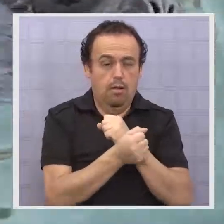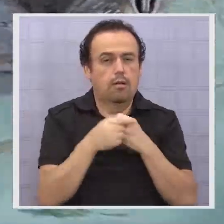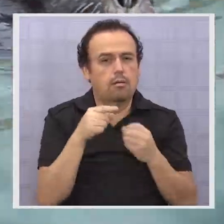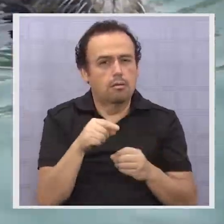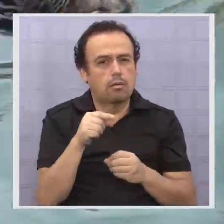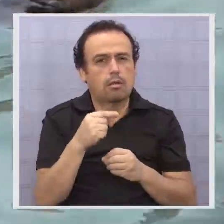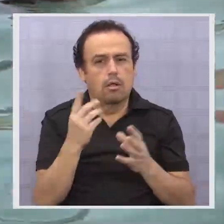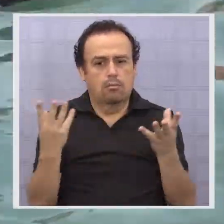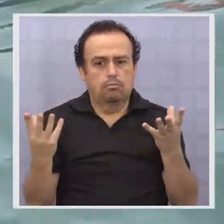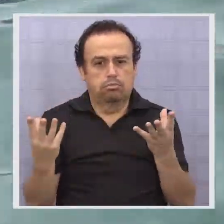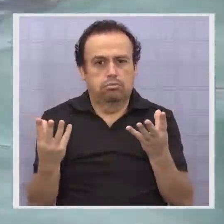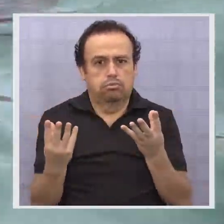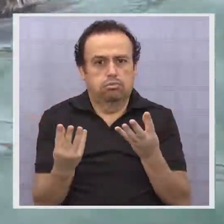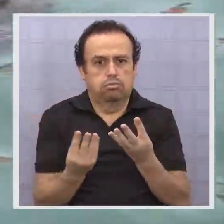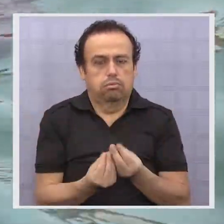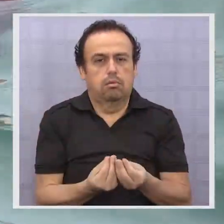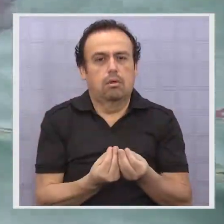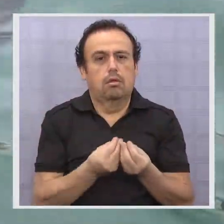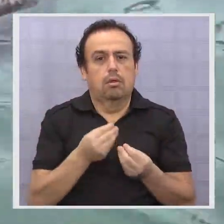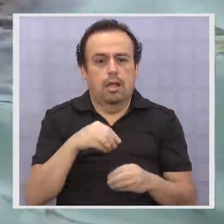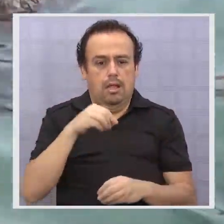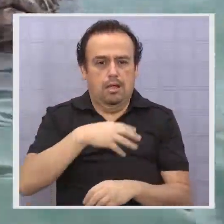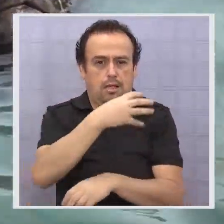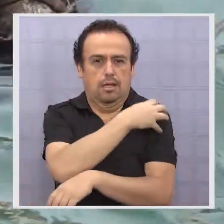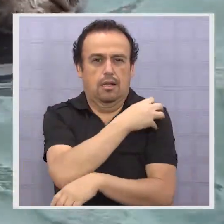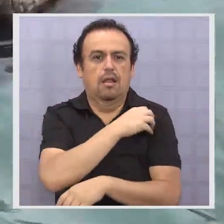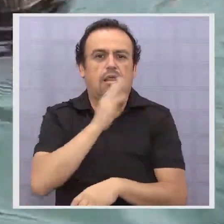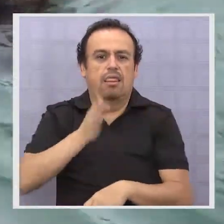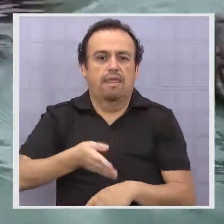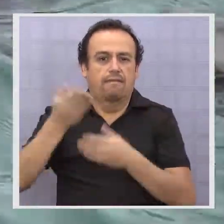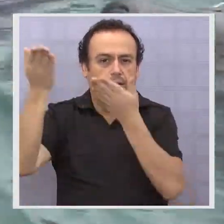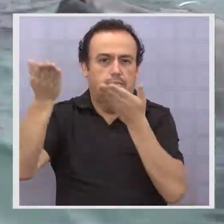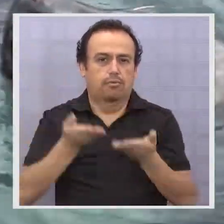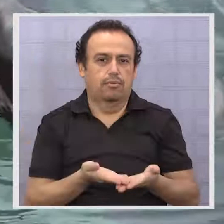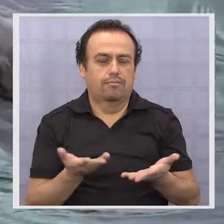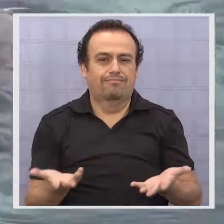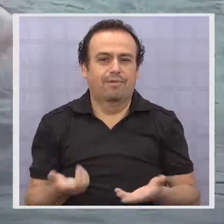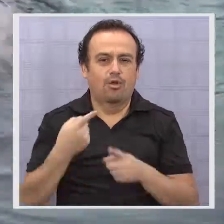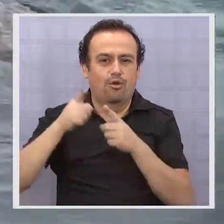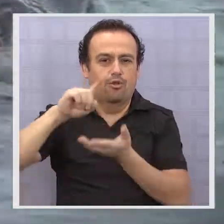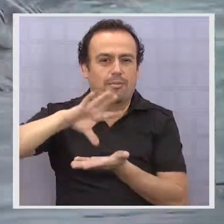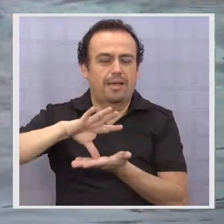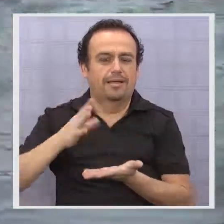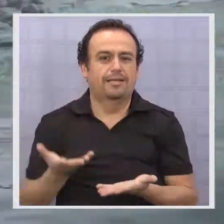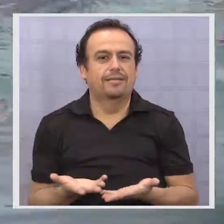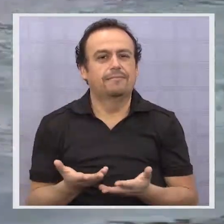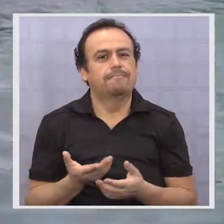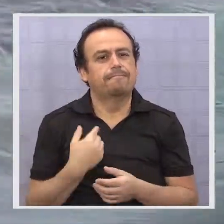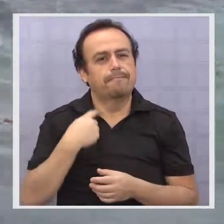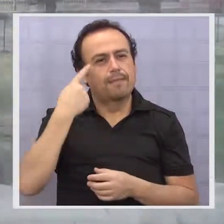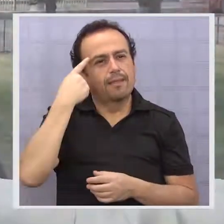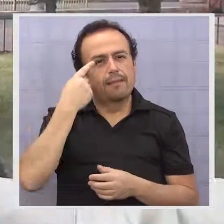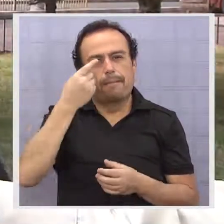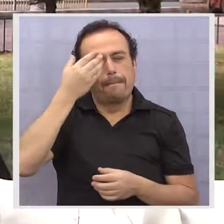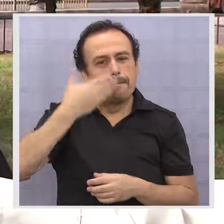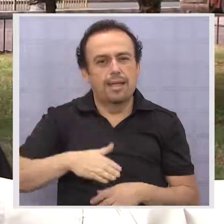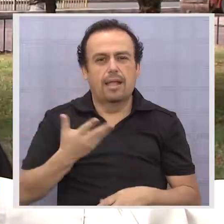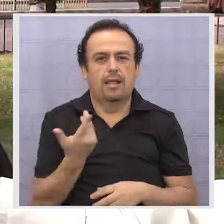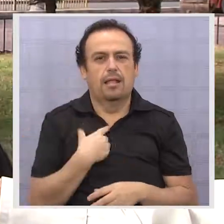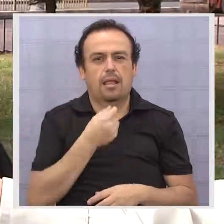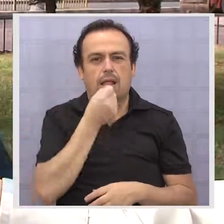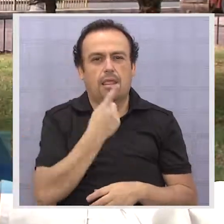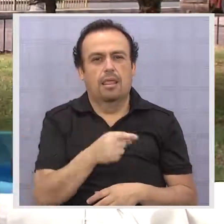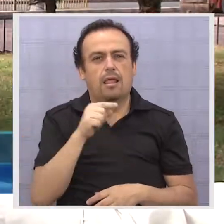es una especie que está colapsada en la zona y debe importarse. Me parece muy desafortunada, por decirlo menos,